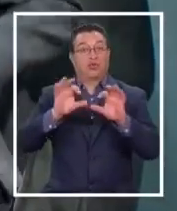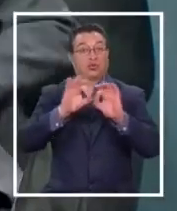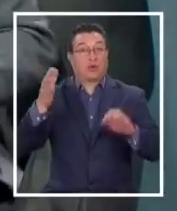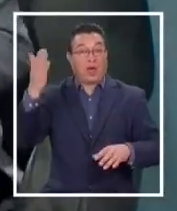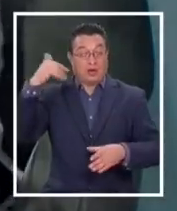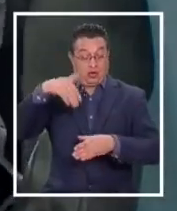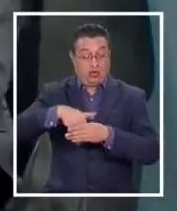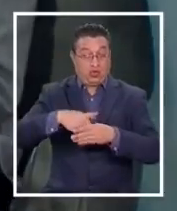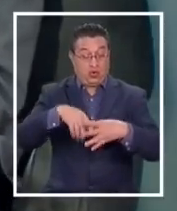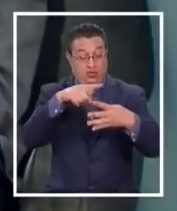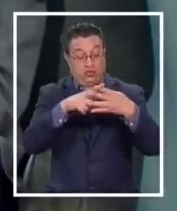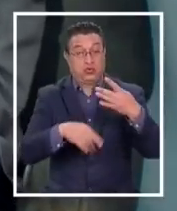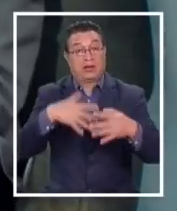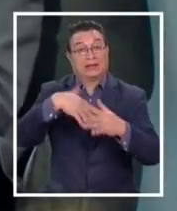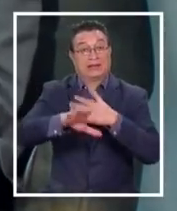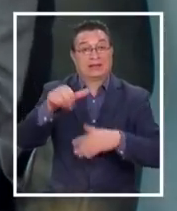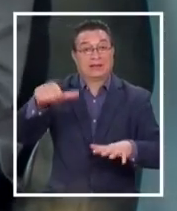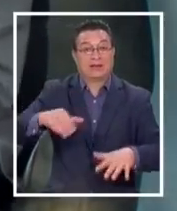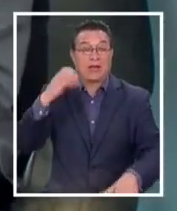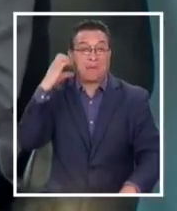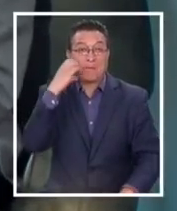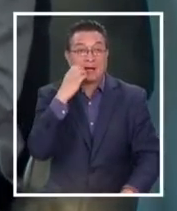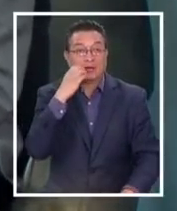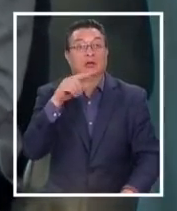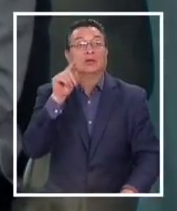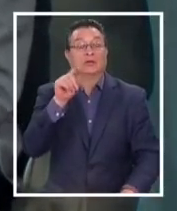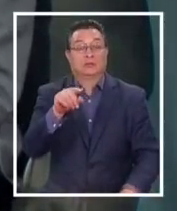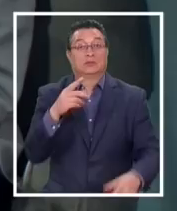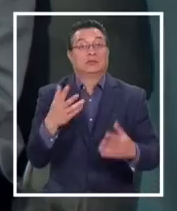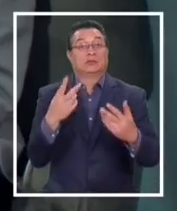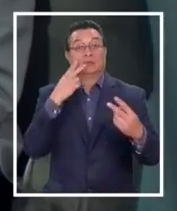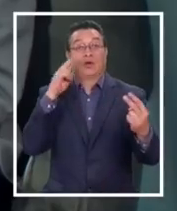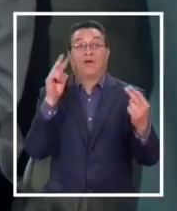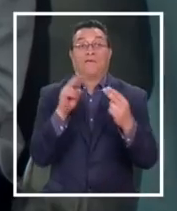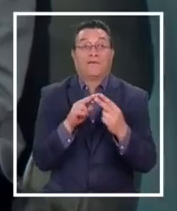la mega elección del 15 y el 16 de mayo. Así que estaremos, los esperamos.